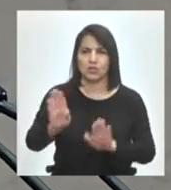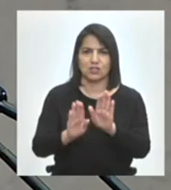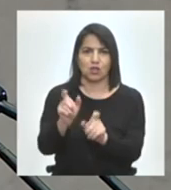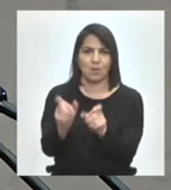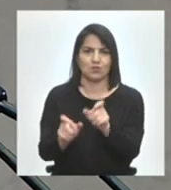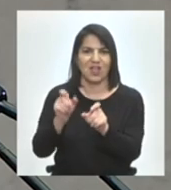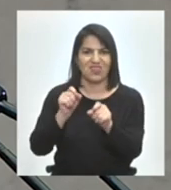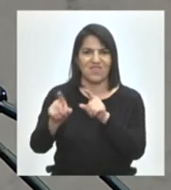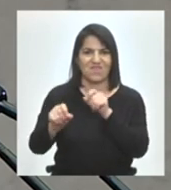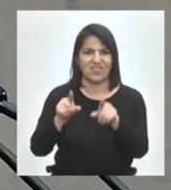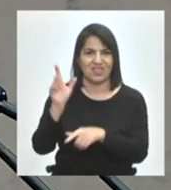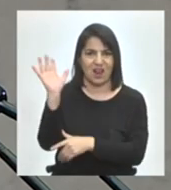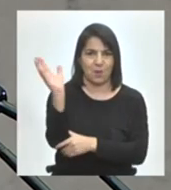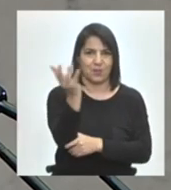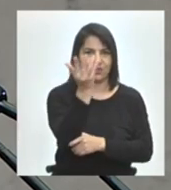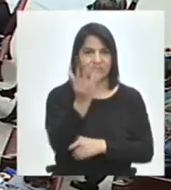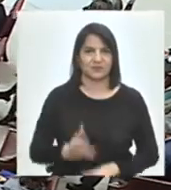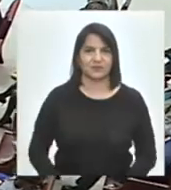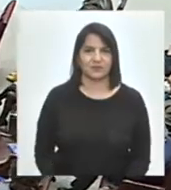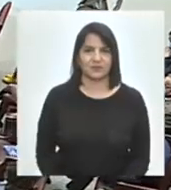ambientales.